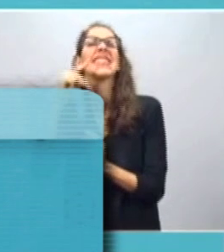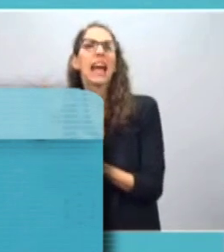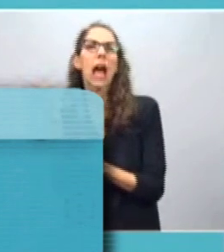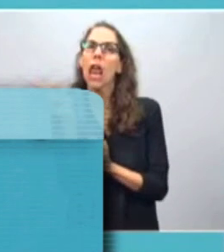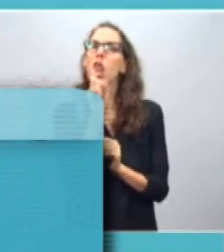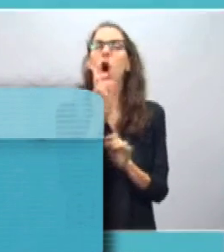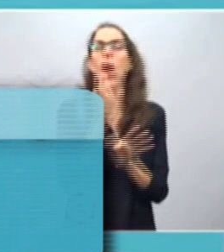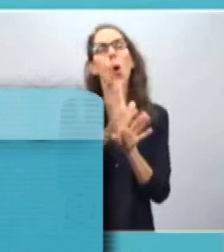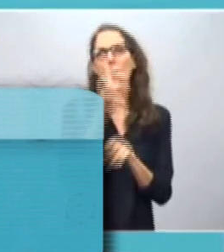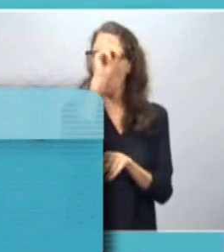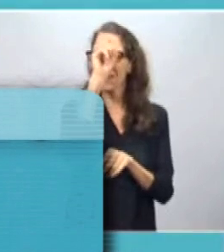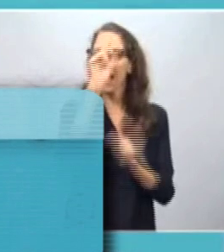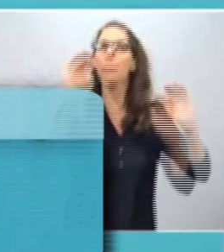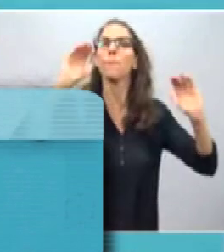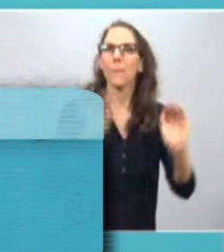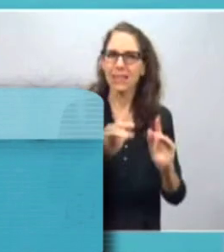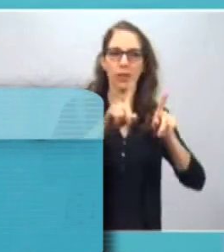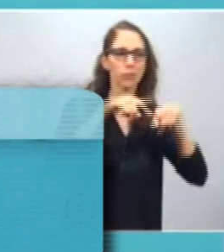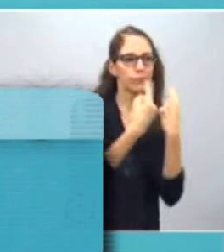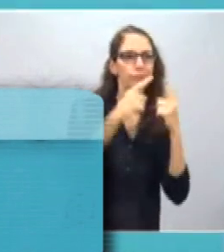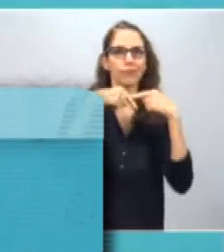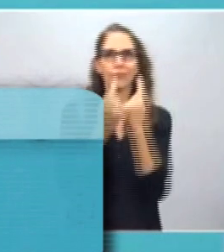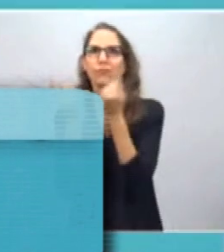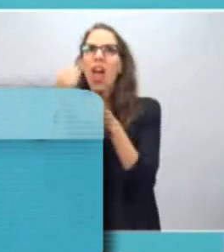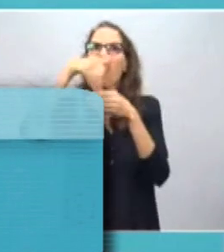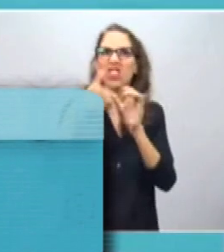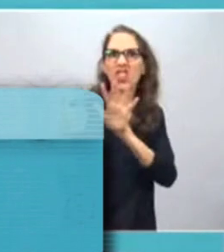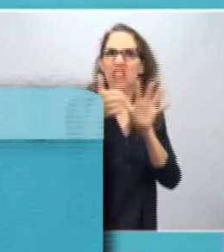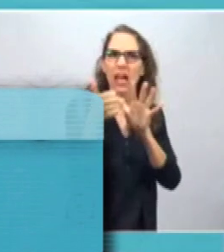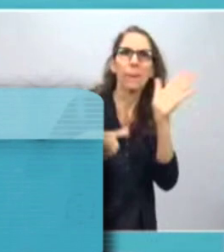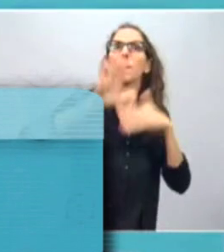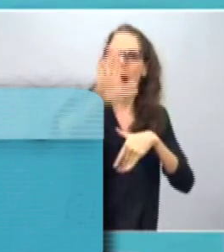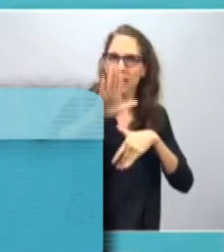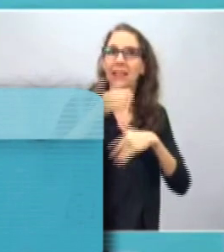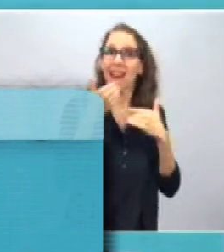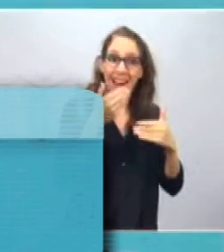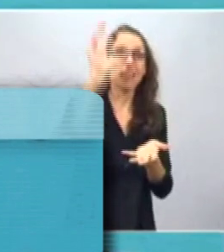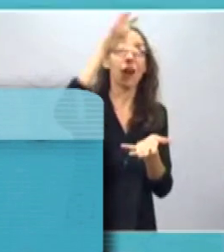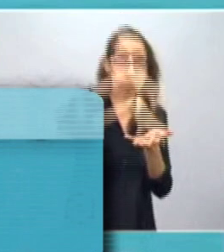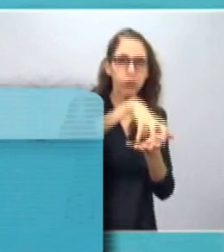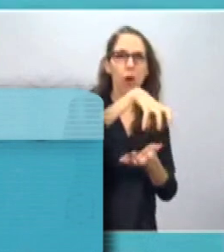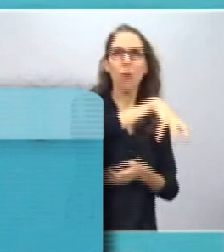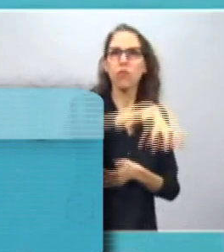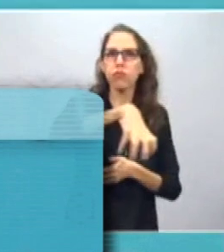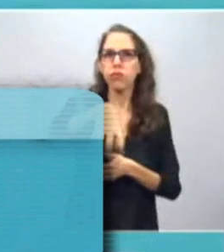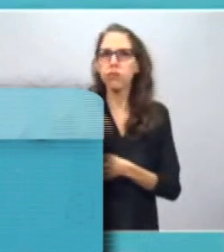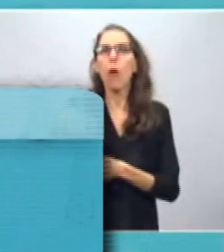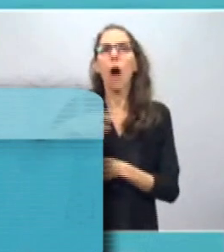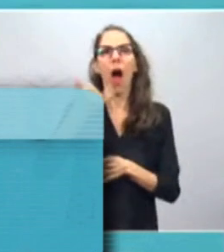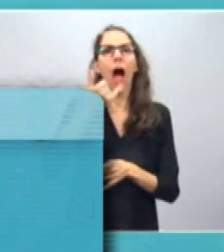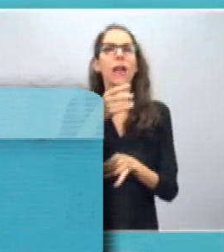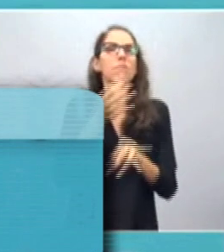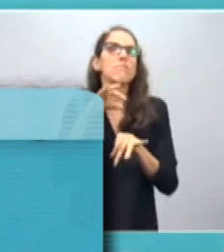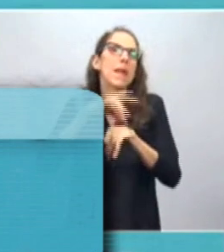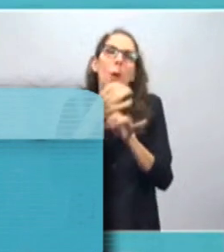llamamos, de mini hospitales, que tienen más de 6 consultorios y que han llevado a distintos pueblos del interior de la provincia de Buenos Aires especialidades que hasta